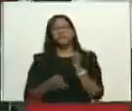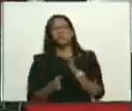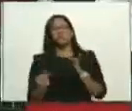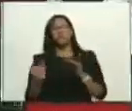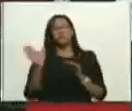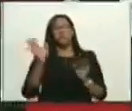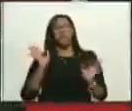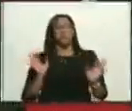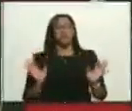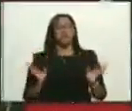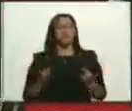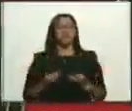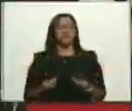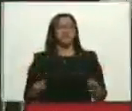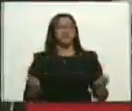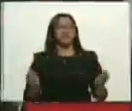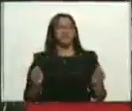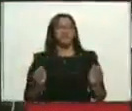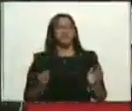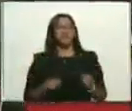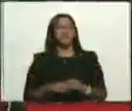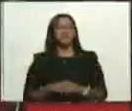Se haya degenerado.